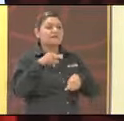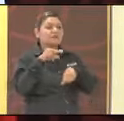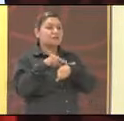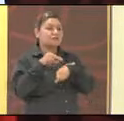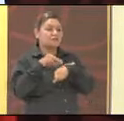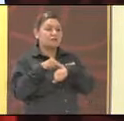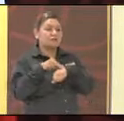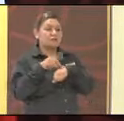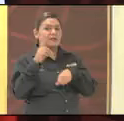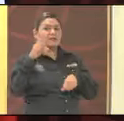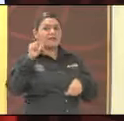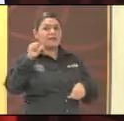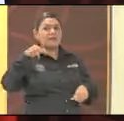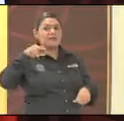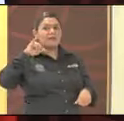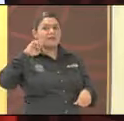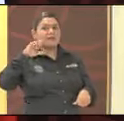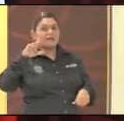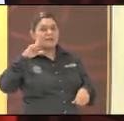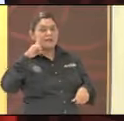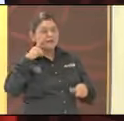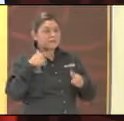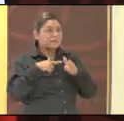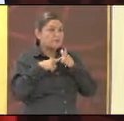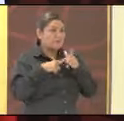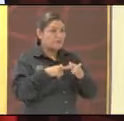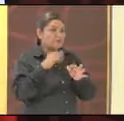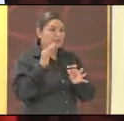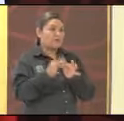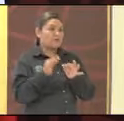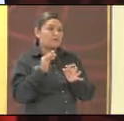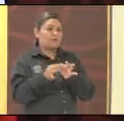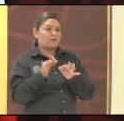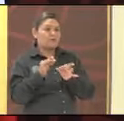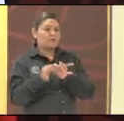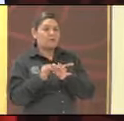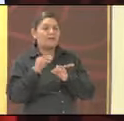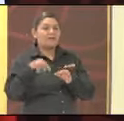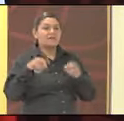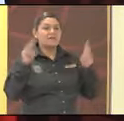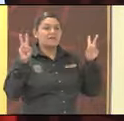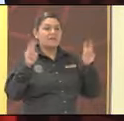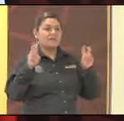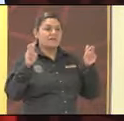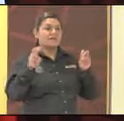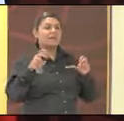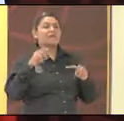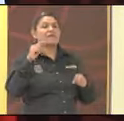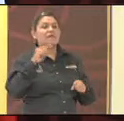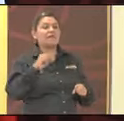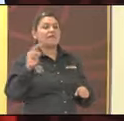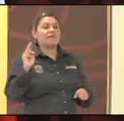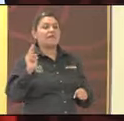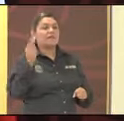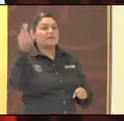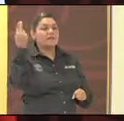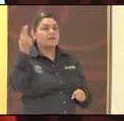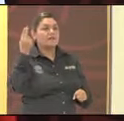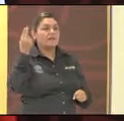Arcos Espinosa y le está dando seguimiento puntual a este tema de la CIDIPOR de la Universidad Autónoma de